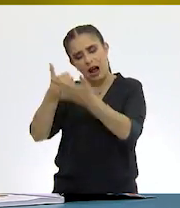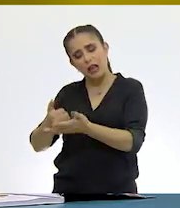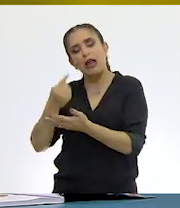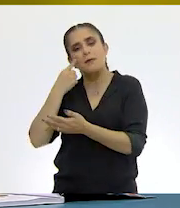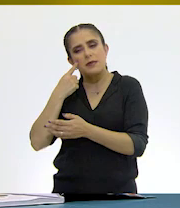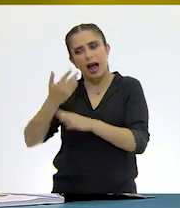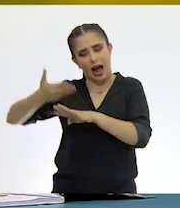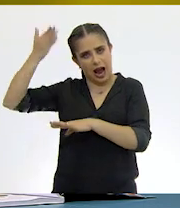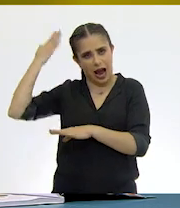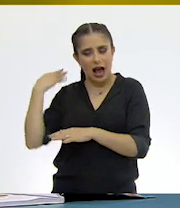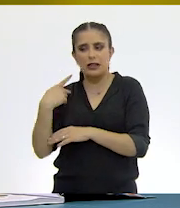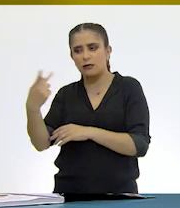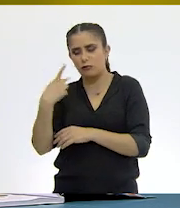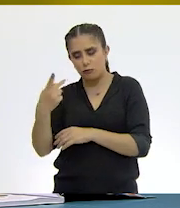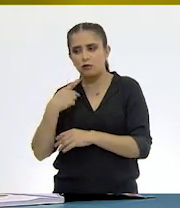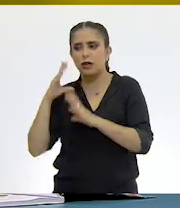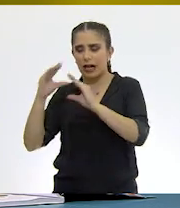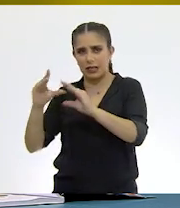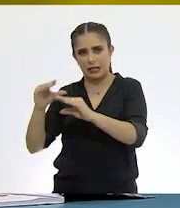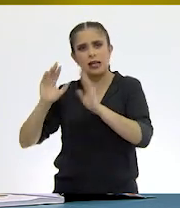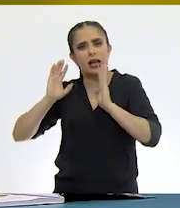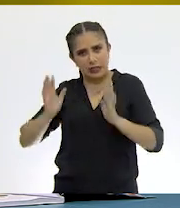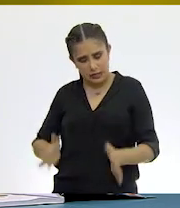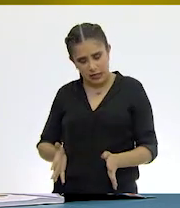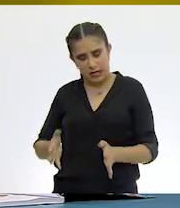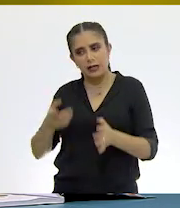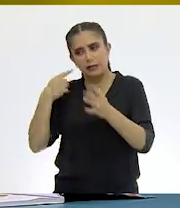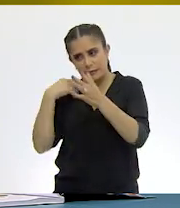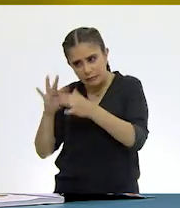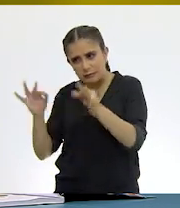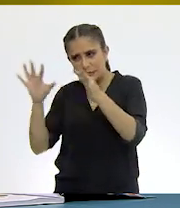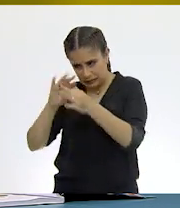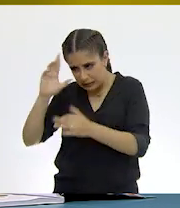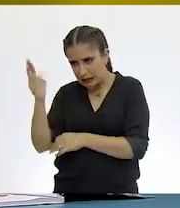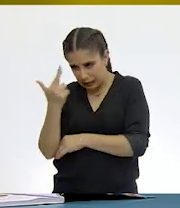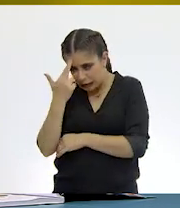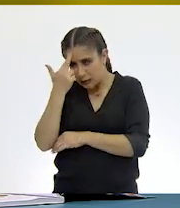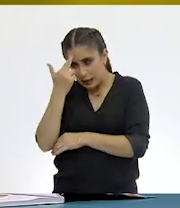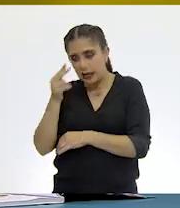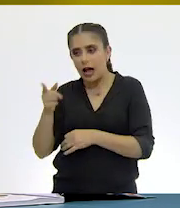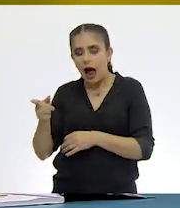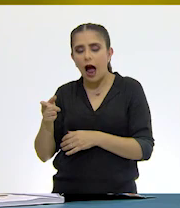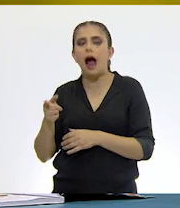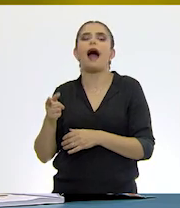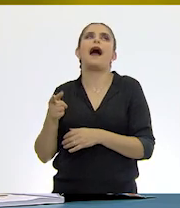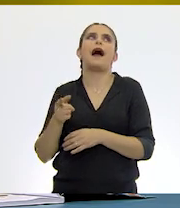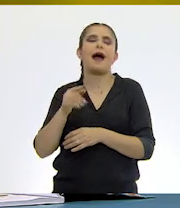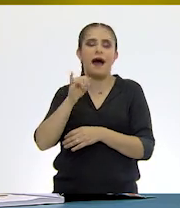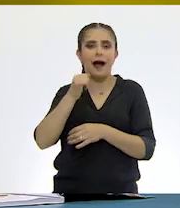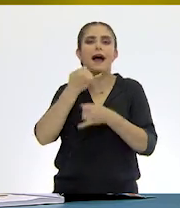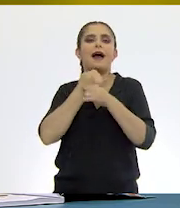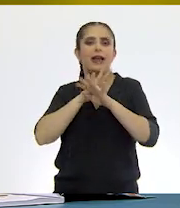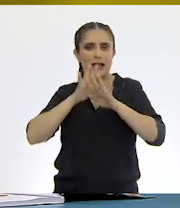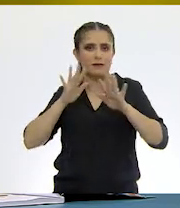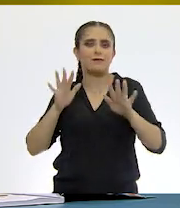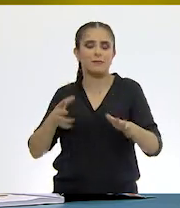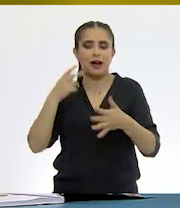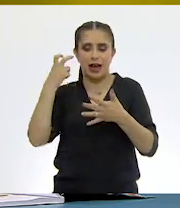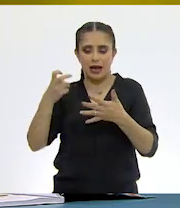ya habíamos considerado en nuestra bibliografía y nos parecía pues que la información que nos presentaban no era